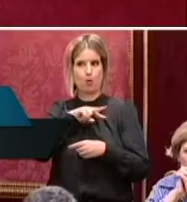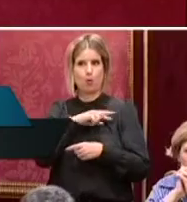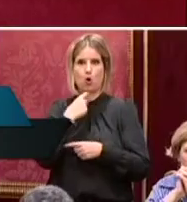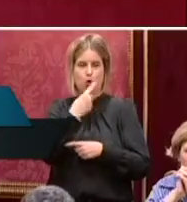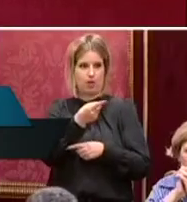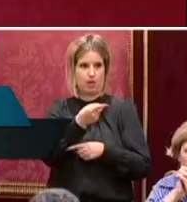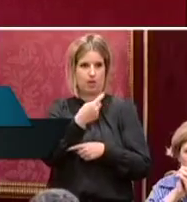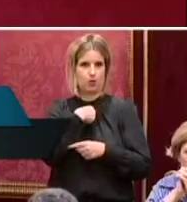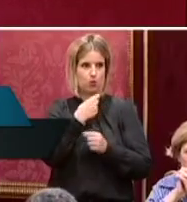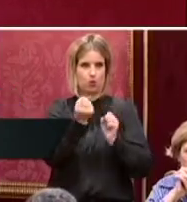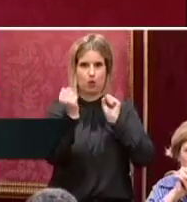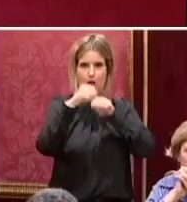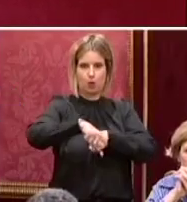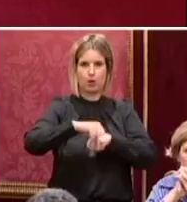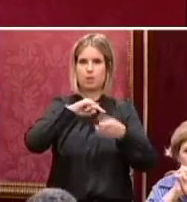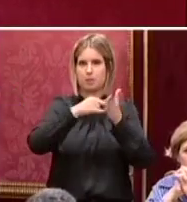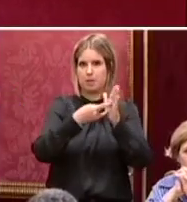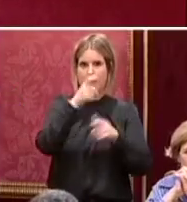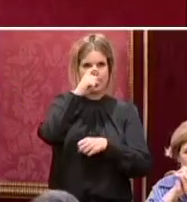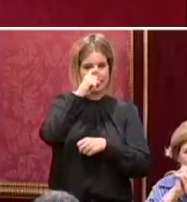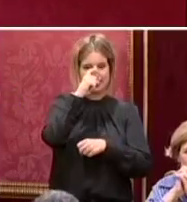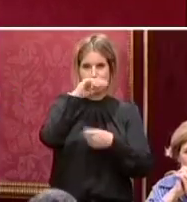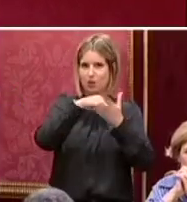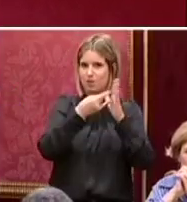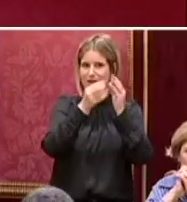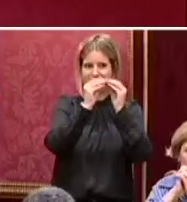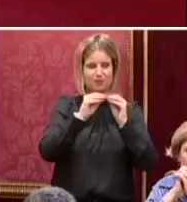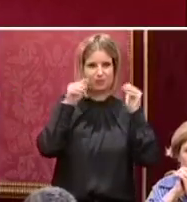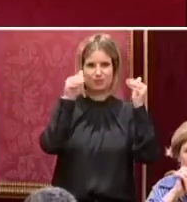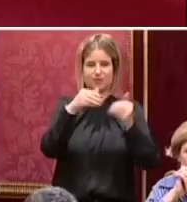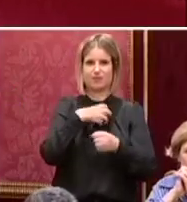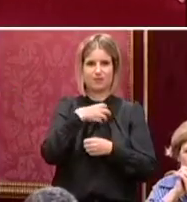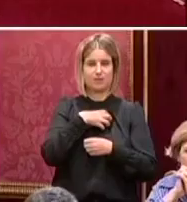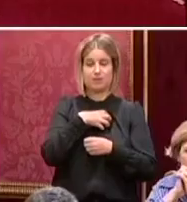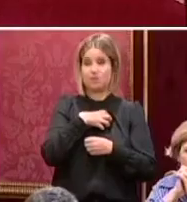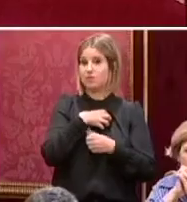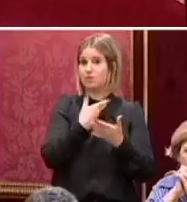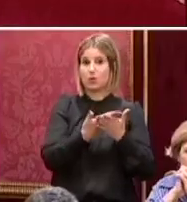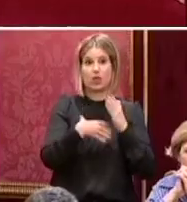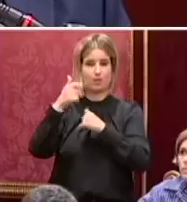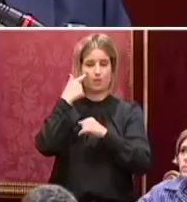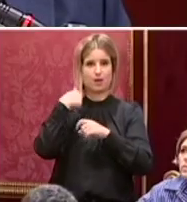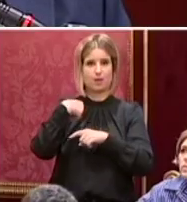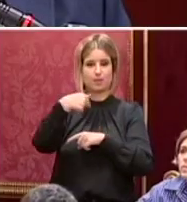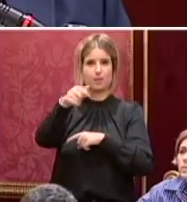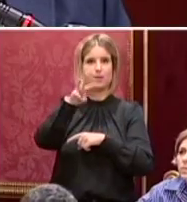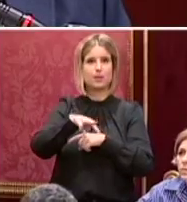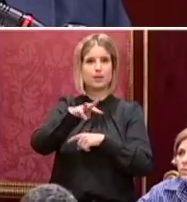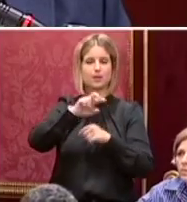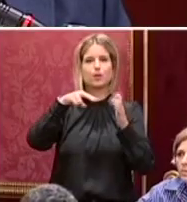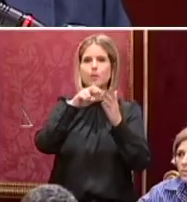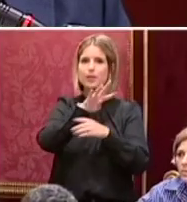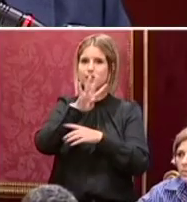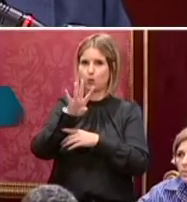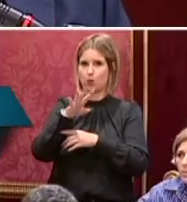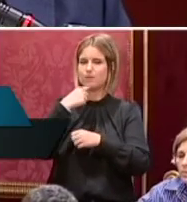Vox, que el plan está obsoleto, que no se puede trabajar con él, entonces no entendemos que se pida una prórroga. Desde el 2024,